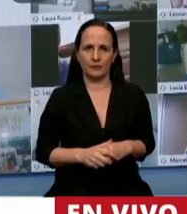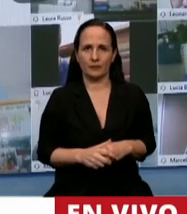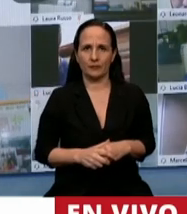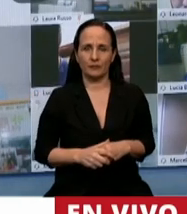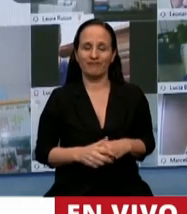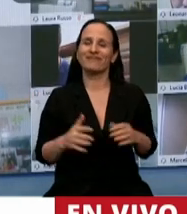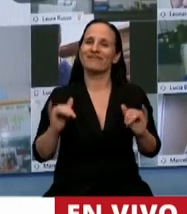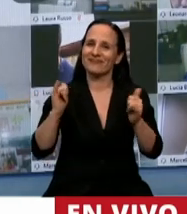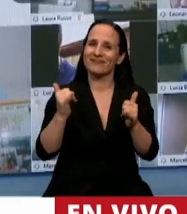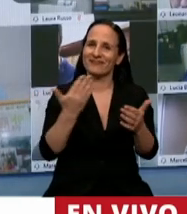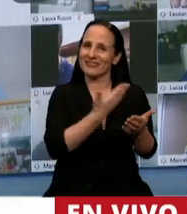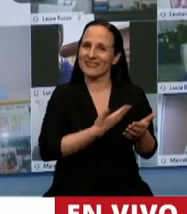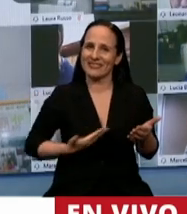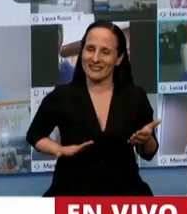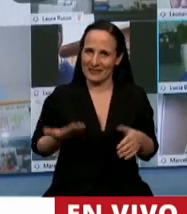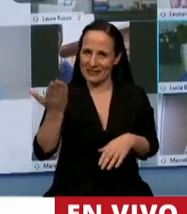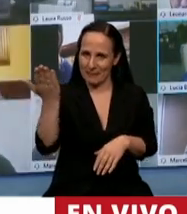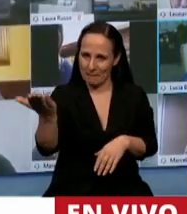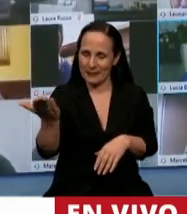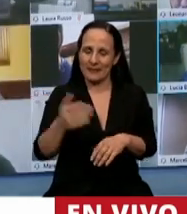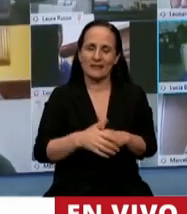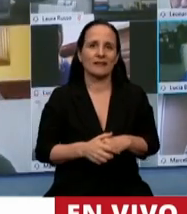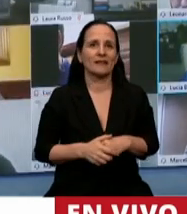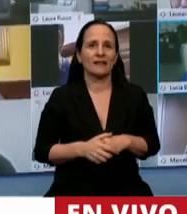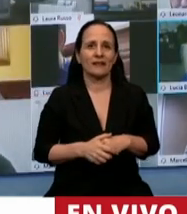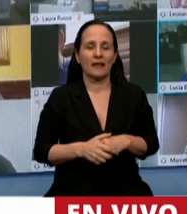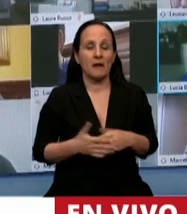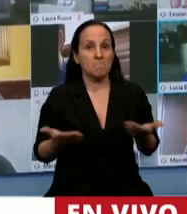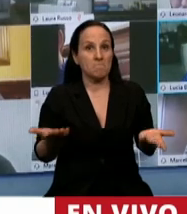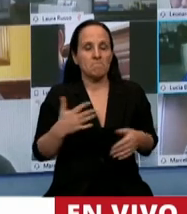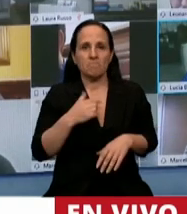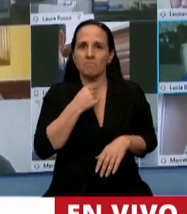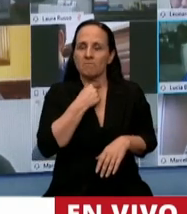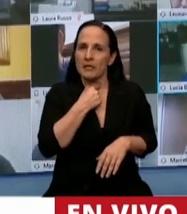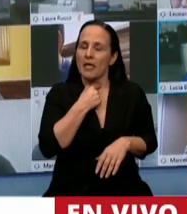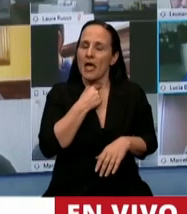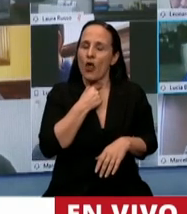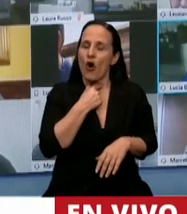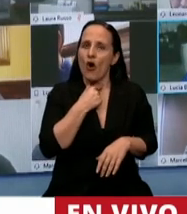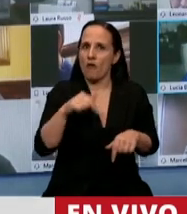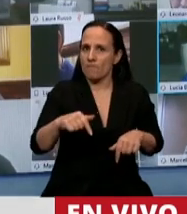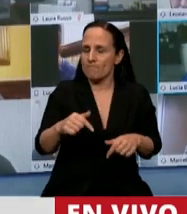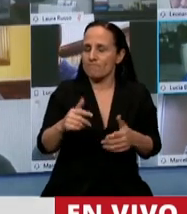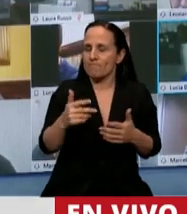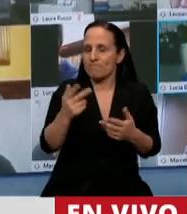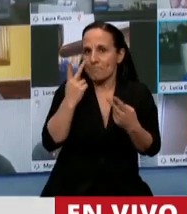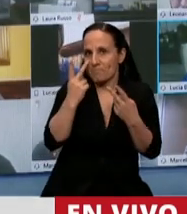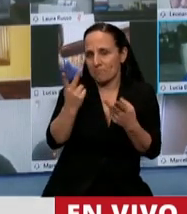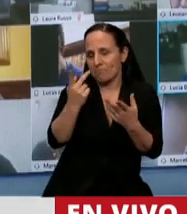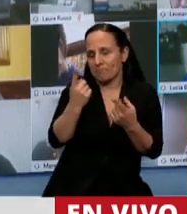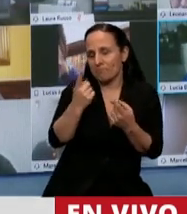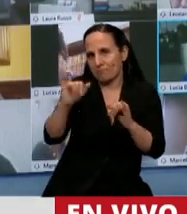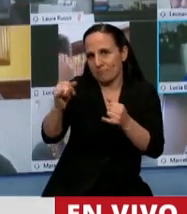Sí, señora presidenta. Mire, quiero reconocer la paciencia que han